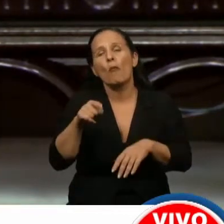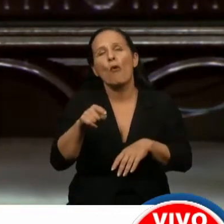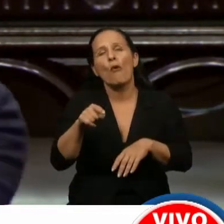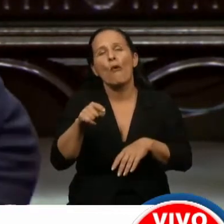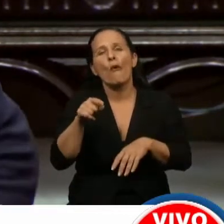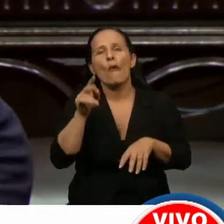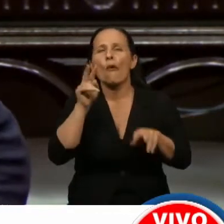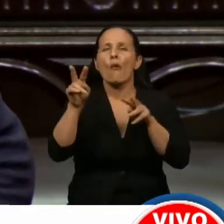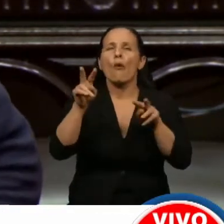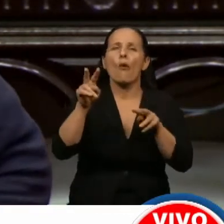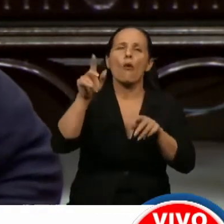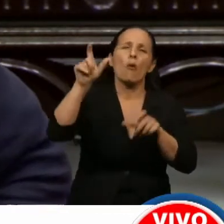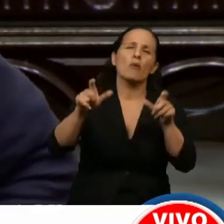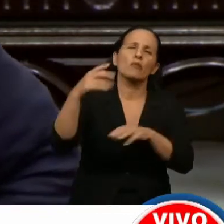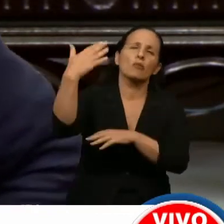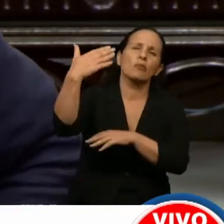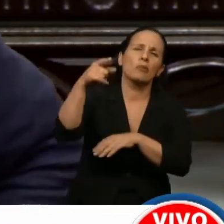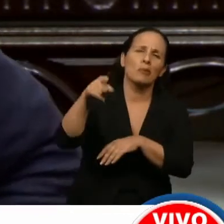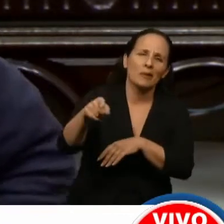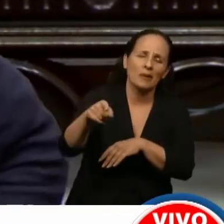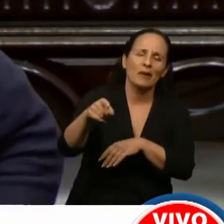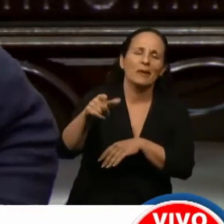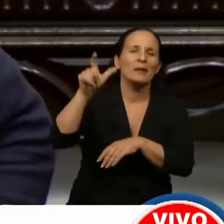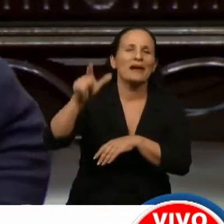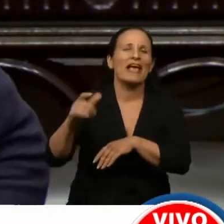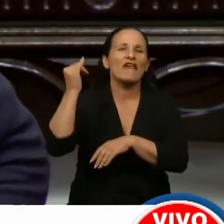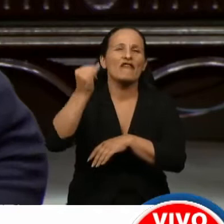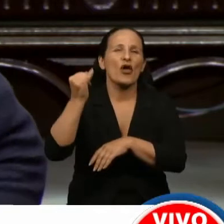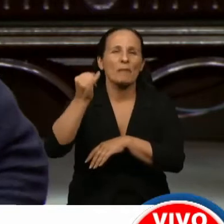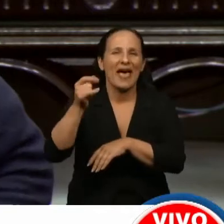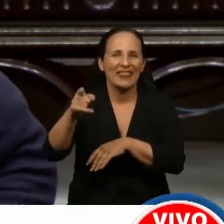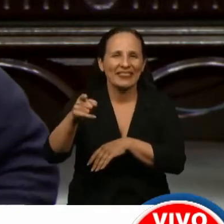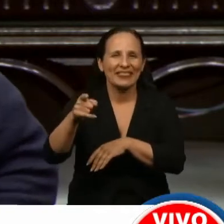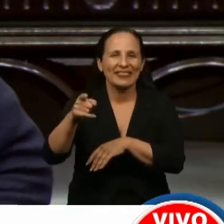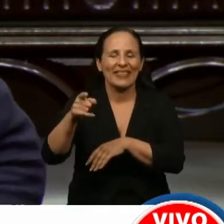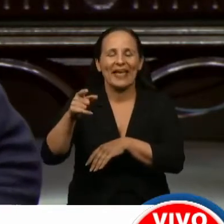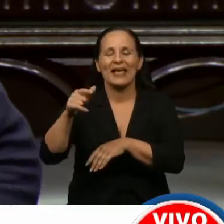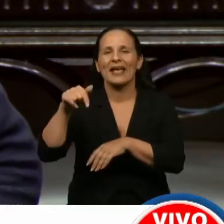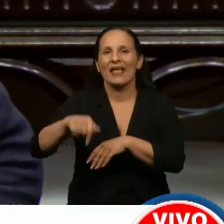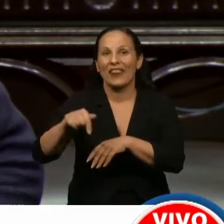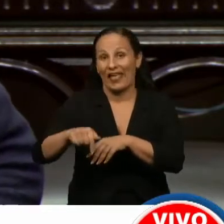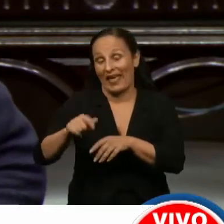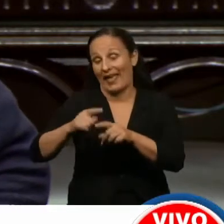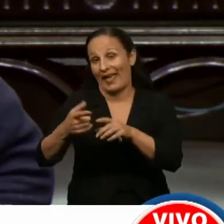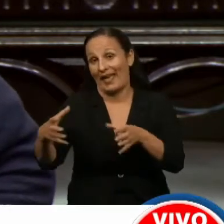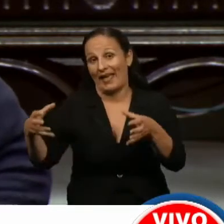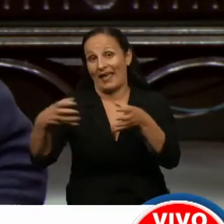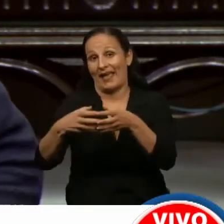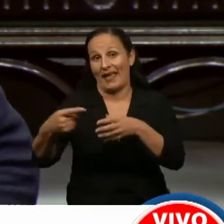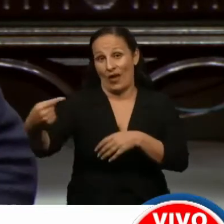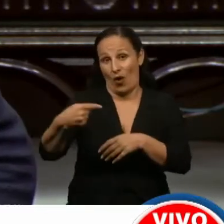a unas declaraciones, por ejemplo, de quien era habitualmente el miembro informante de la hoy bancada